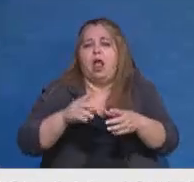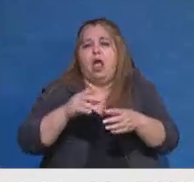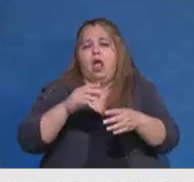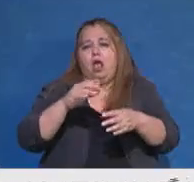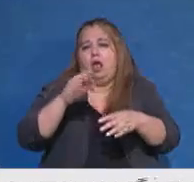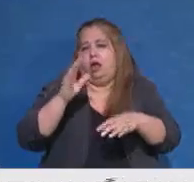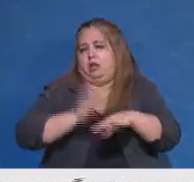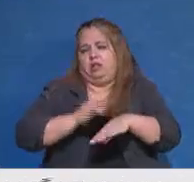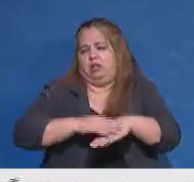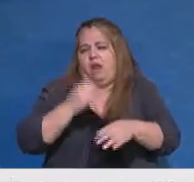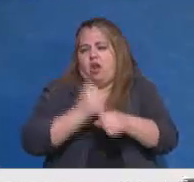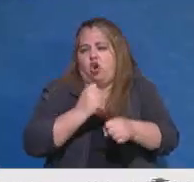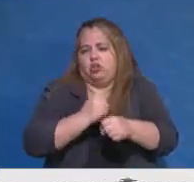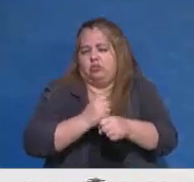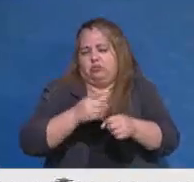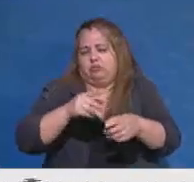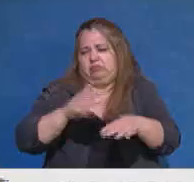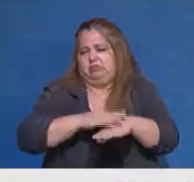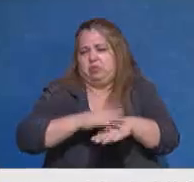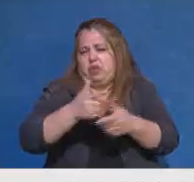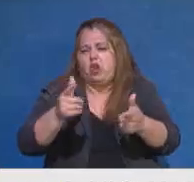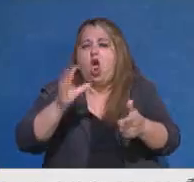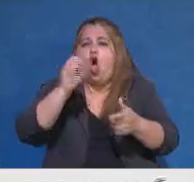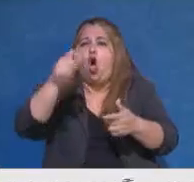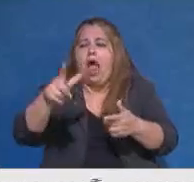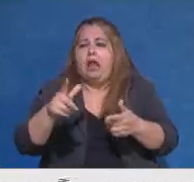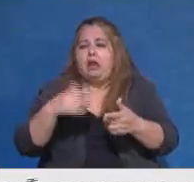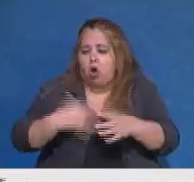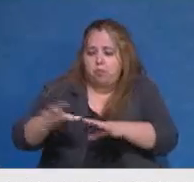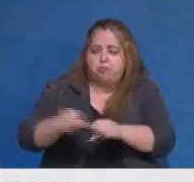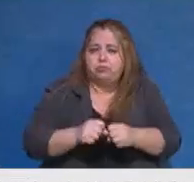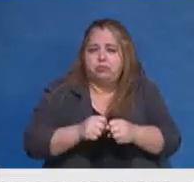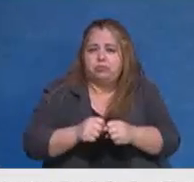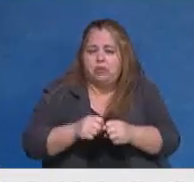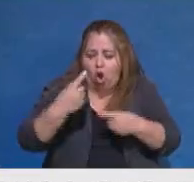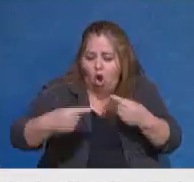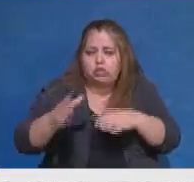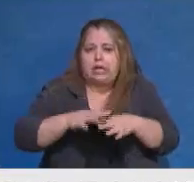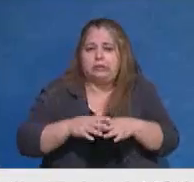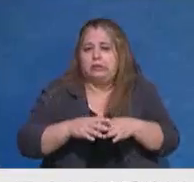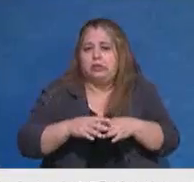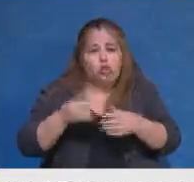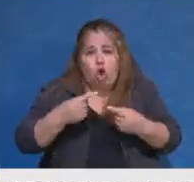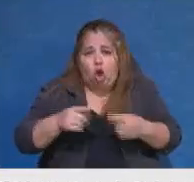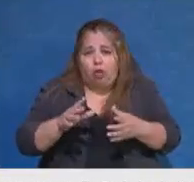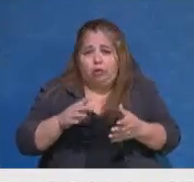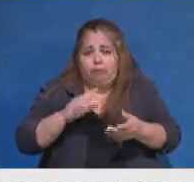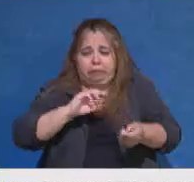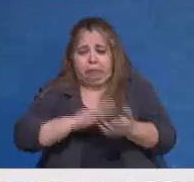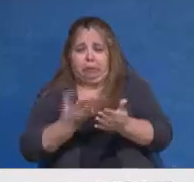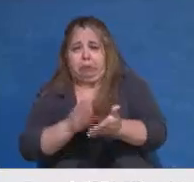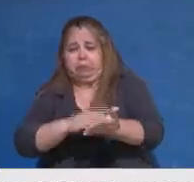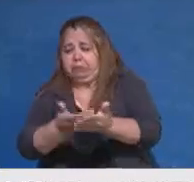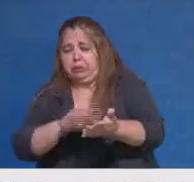deben garantizar el vínculo con los chicos cuando se toma alguna medida y no se lleva a cabo, y sobre todo los